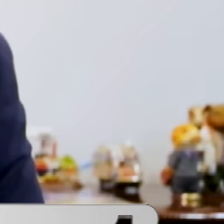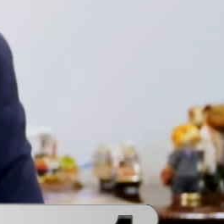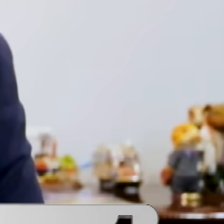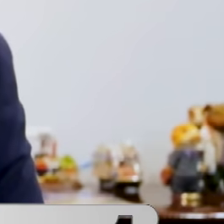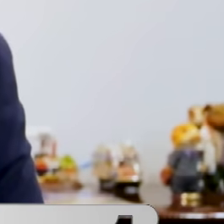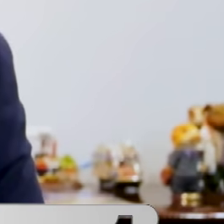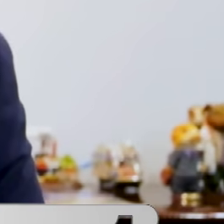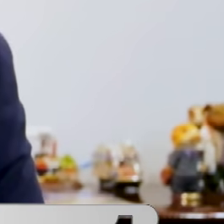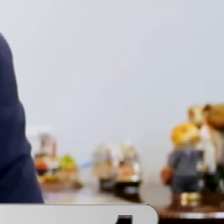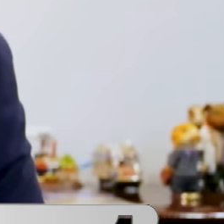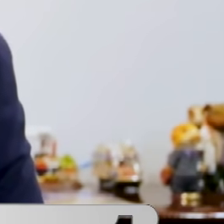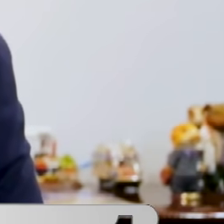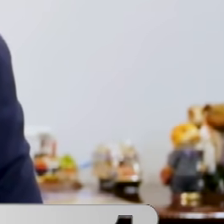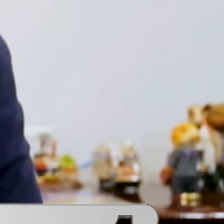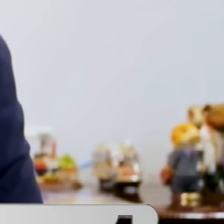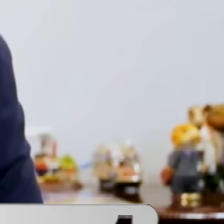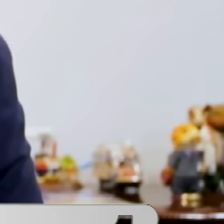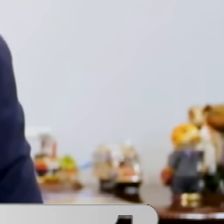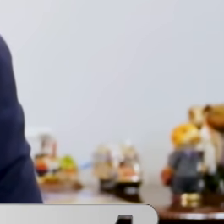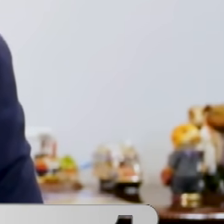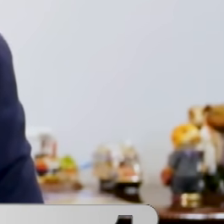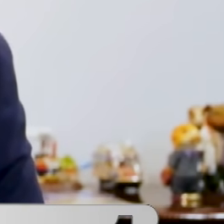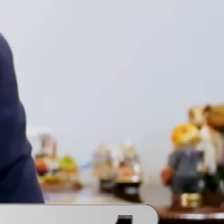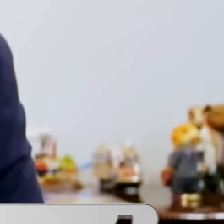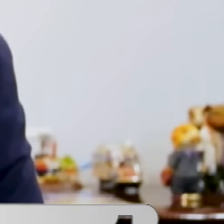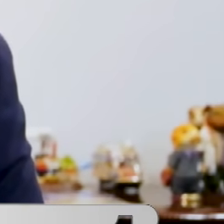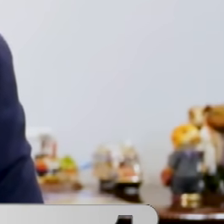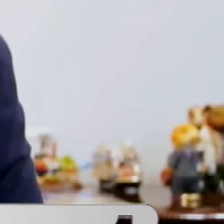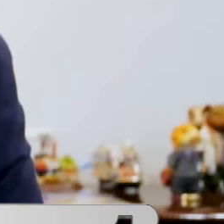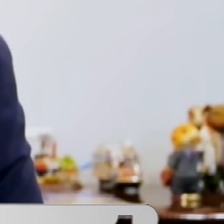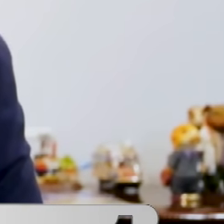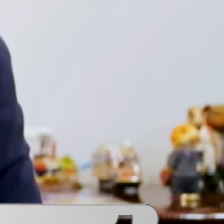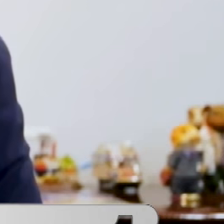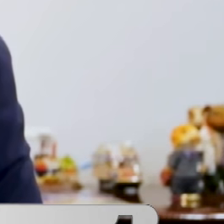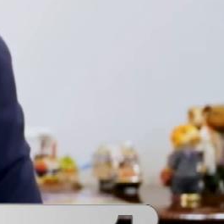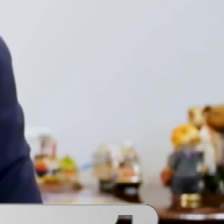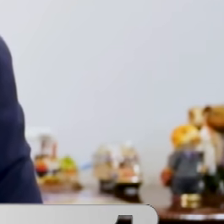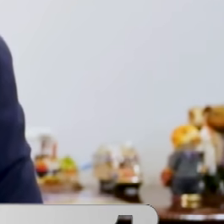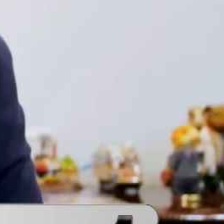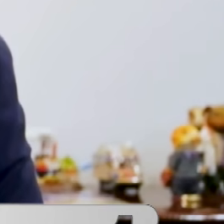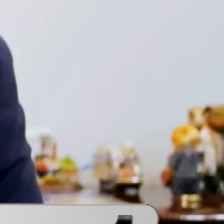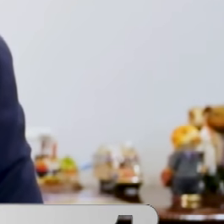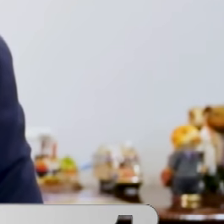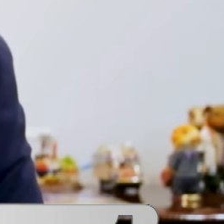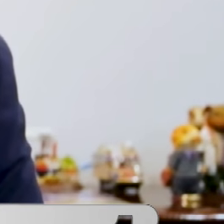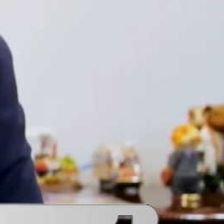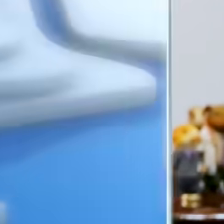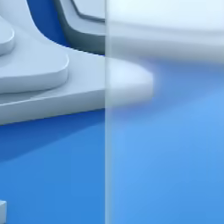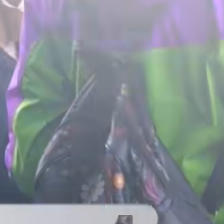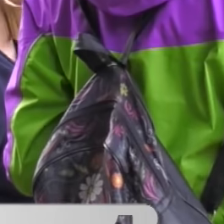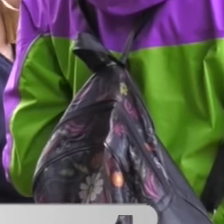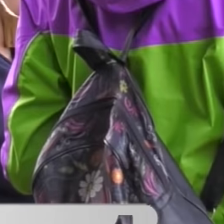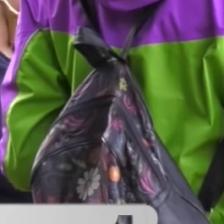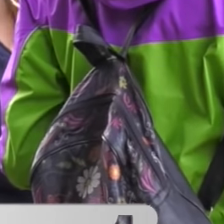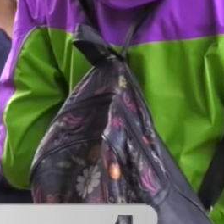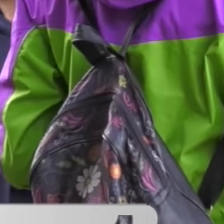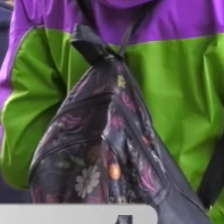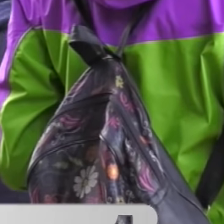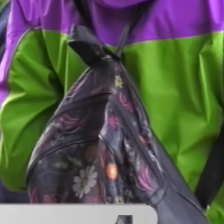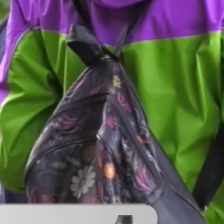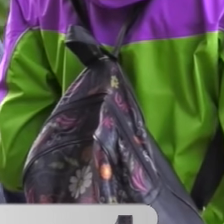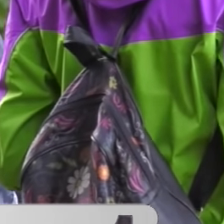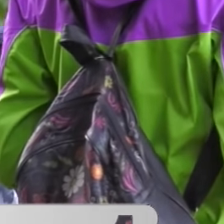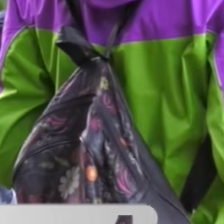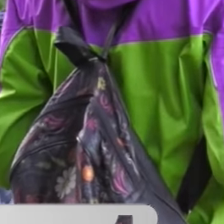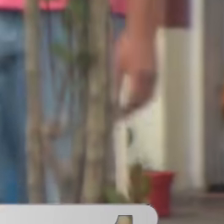Mayores de 18 años empiezan a vacunarse a partir de agosto, dice ministro de Salud. Casi 2